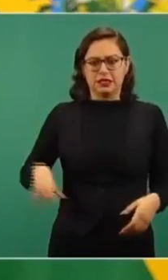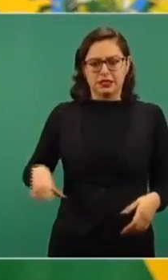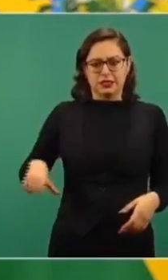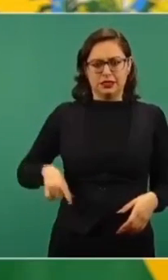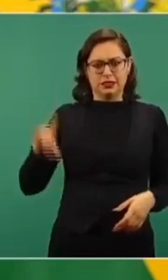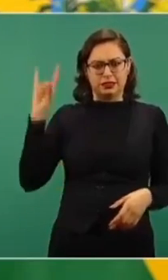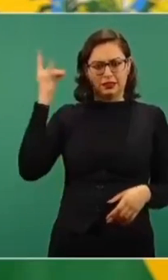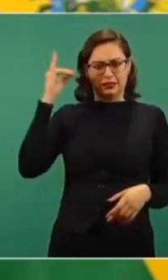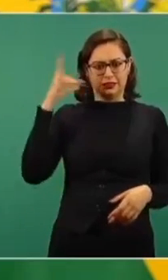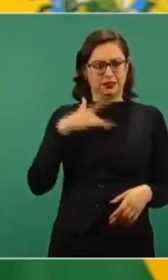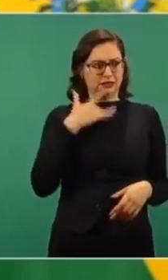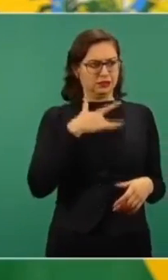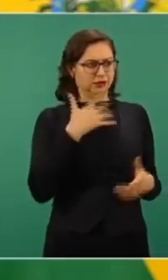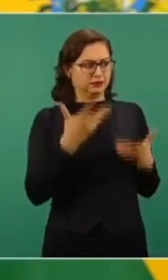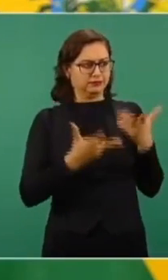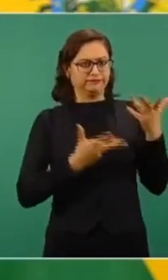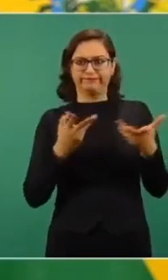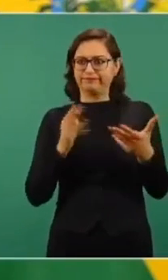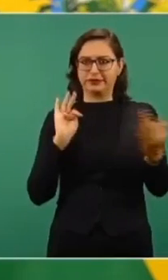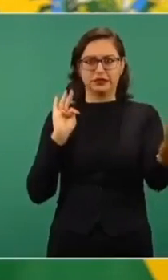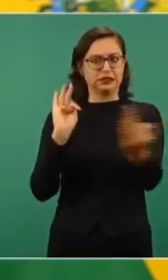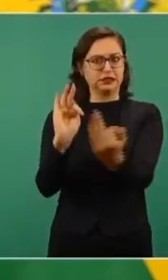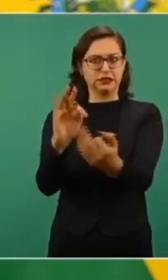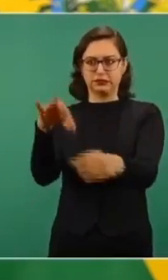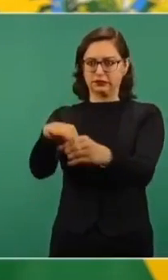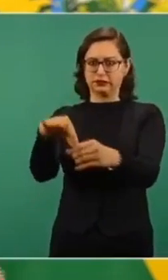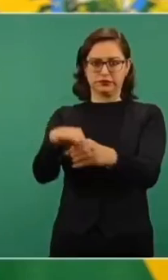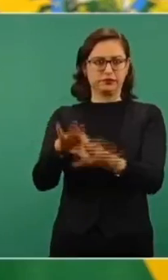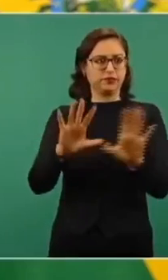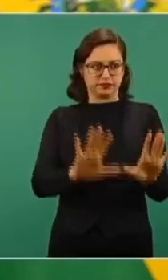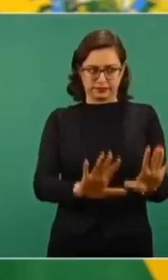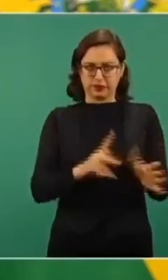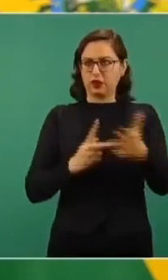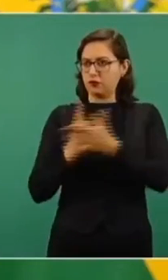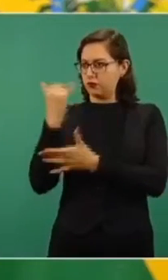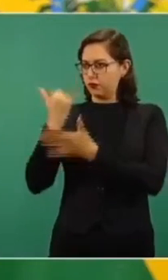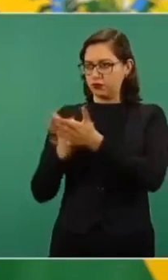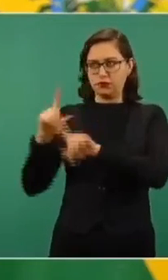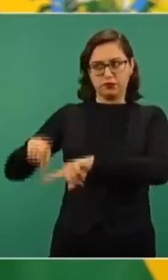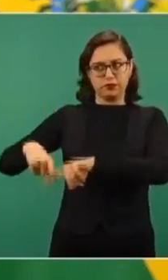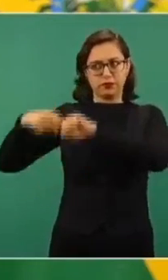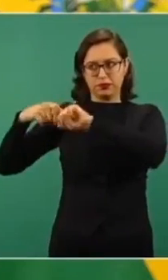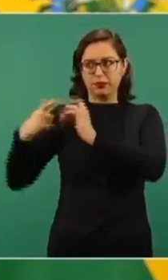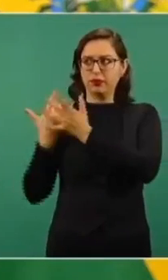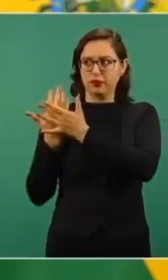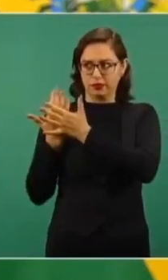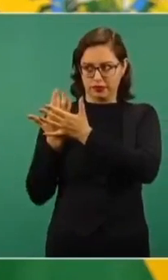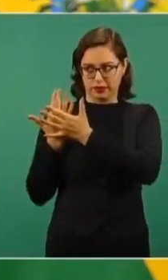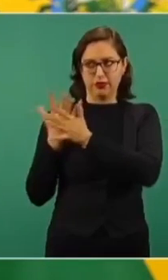conmoción preelectoral, paralizó el proyecto, que después,